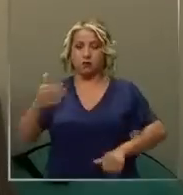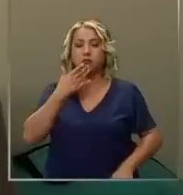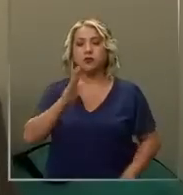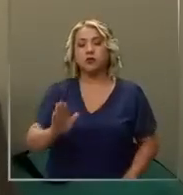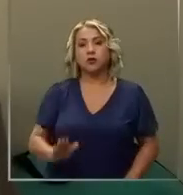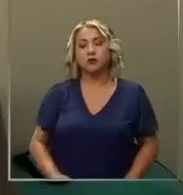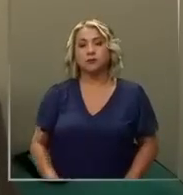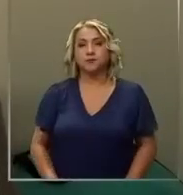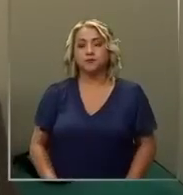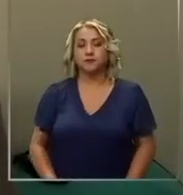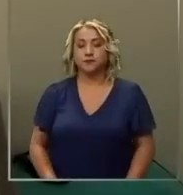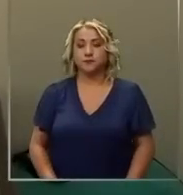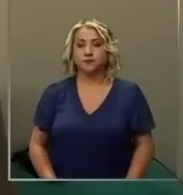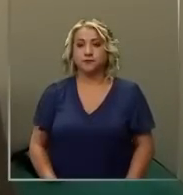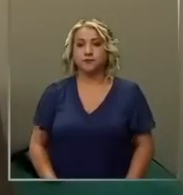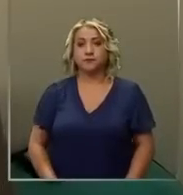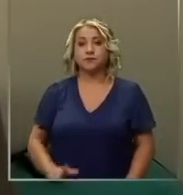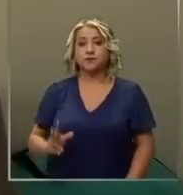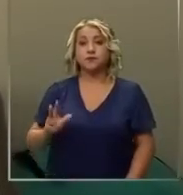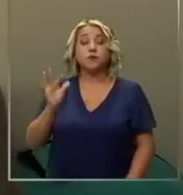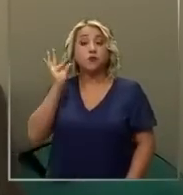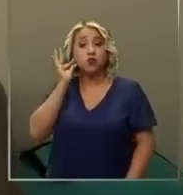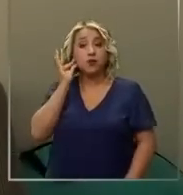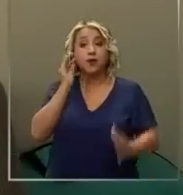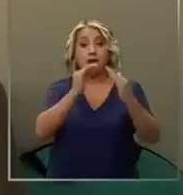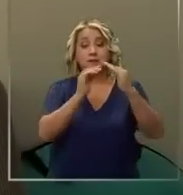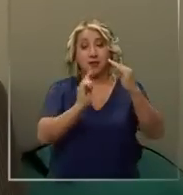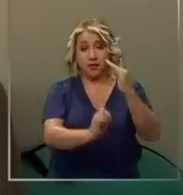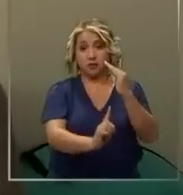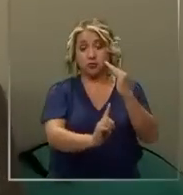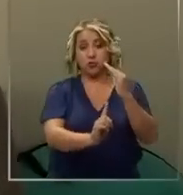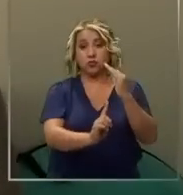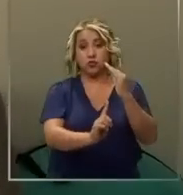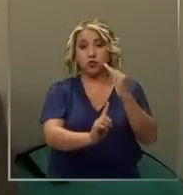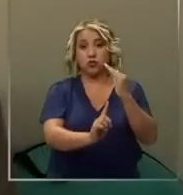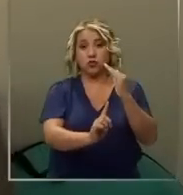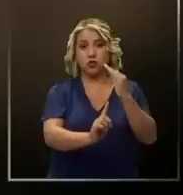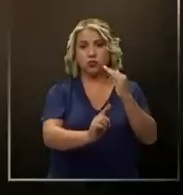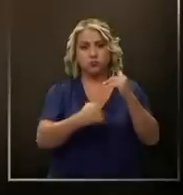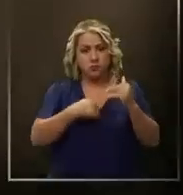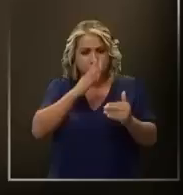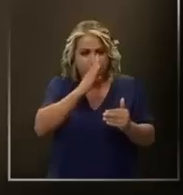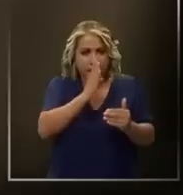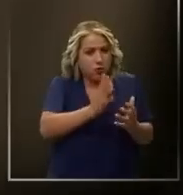Y la señora que estaba en esa casa dice, no me voy sin mis perros.